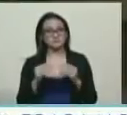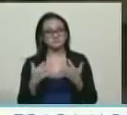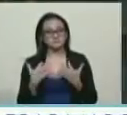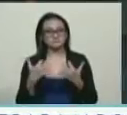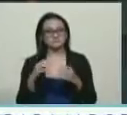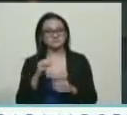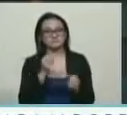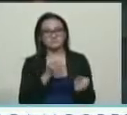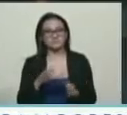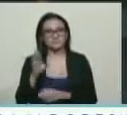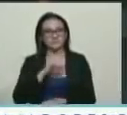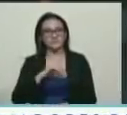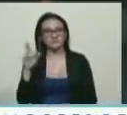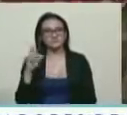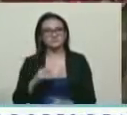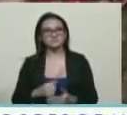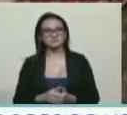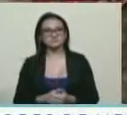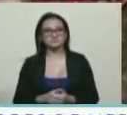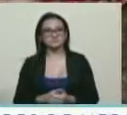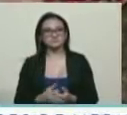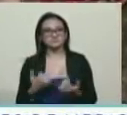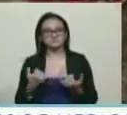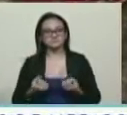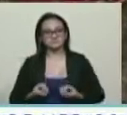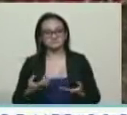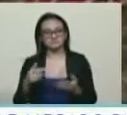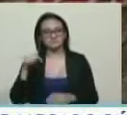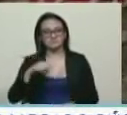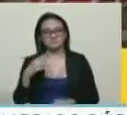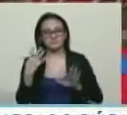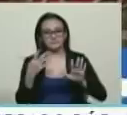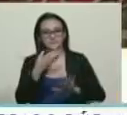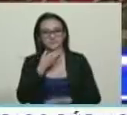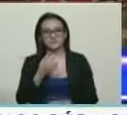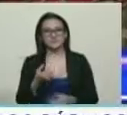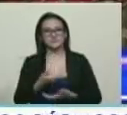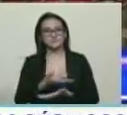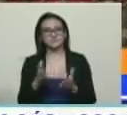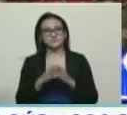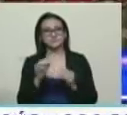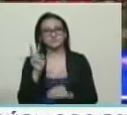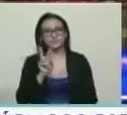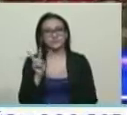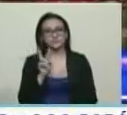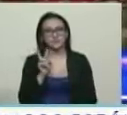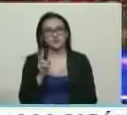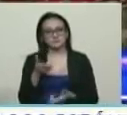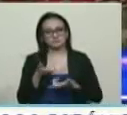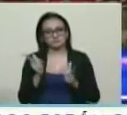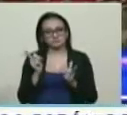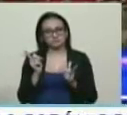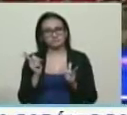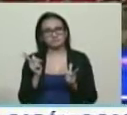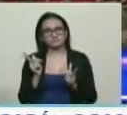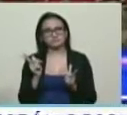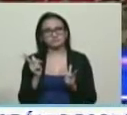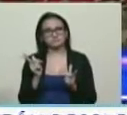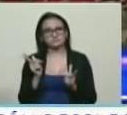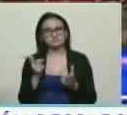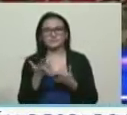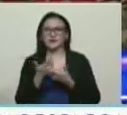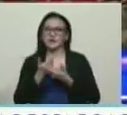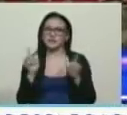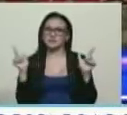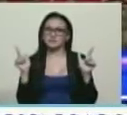para garantizar que hoy, 9 de diciembre, el país plenamente ejerza una vez más, de manera